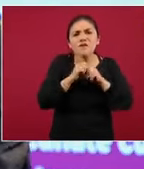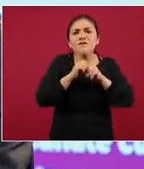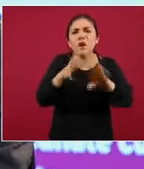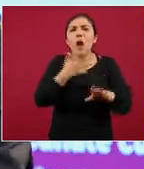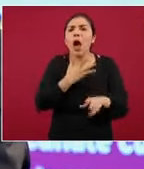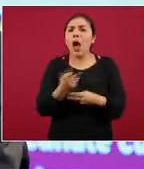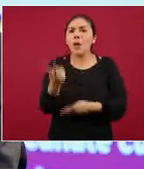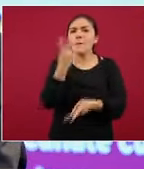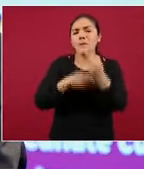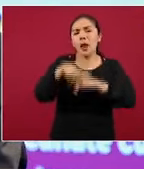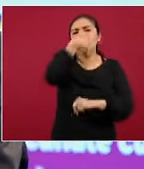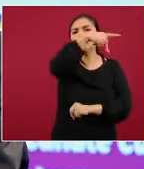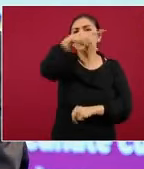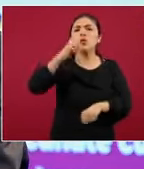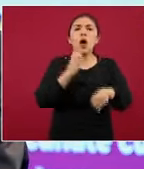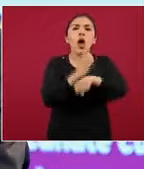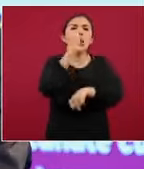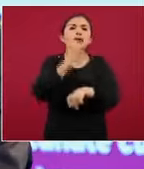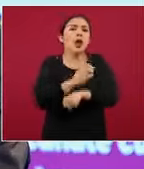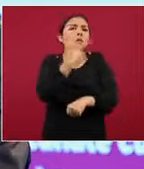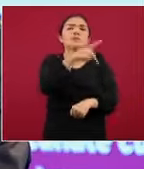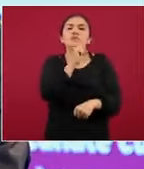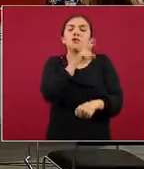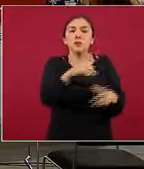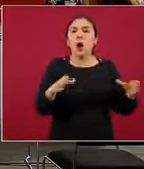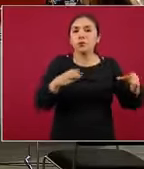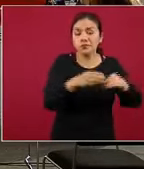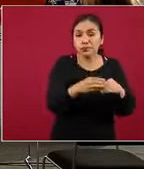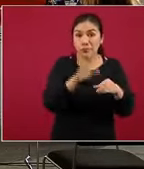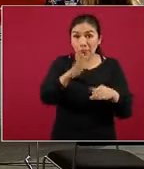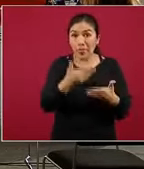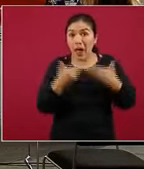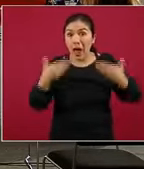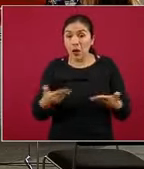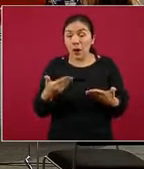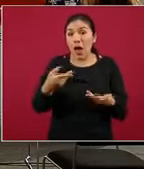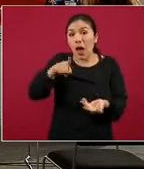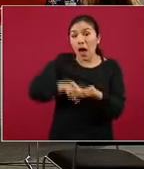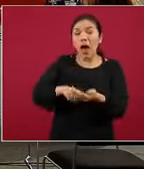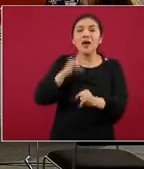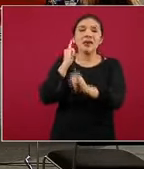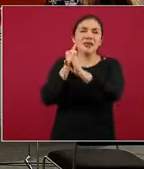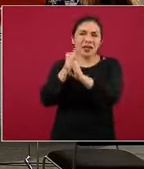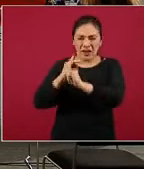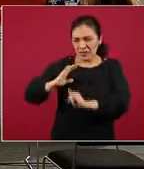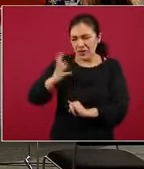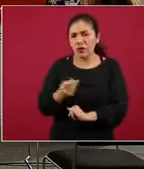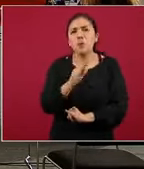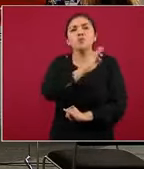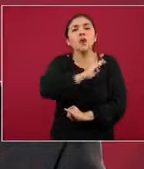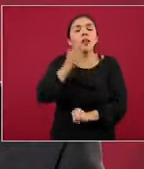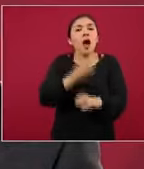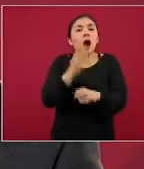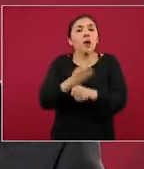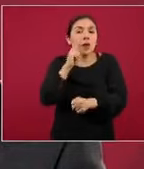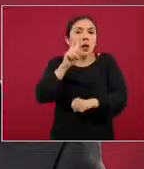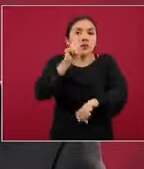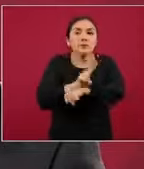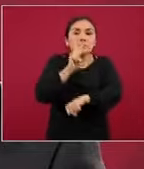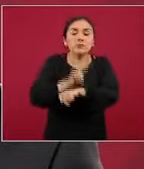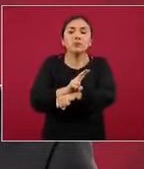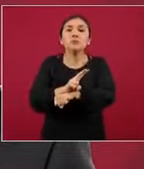se produce en sus entidades, y hoy día las plataformas tecnológicas nos permiten en tiempo real